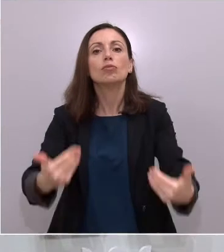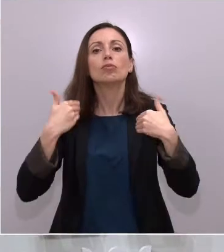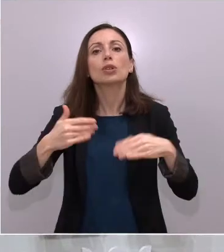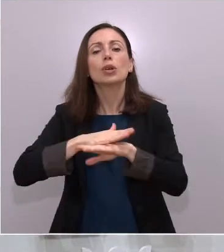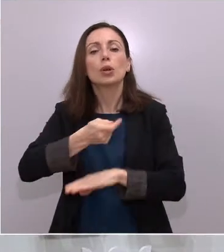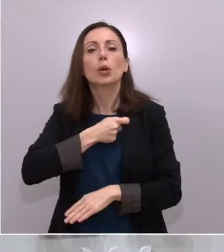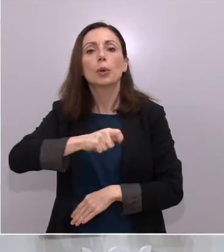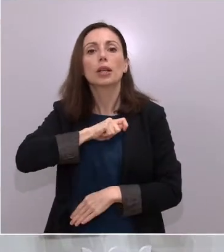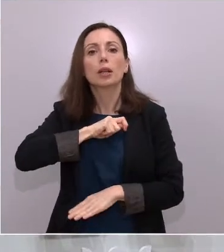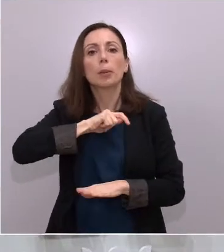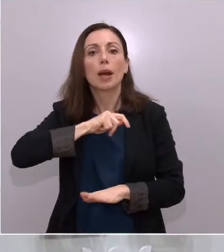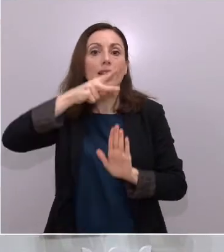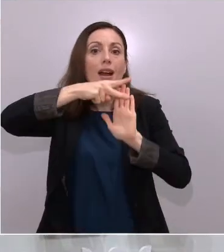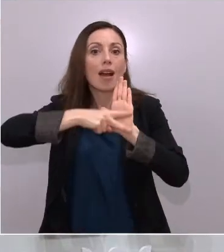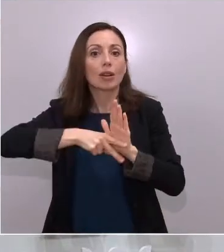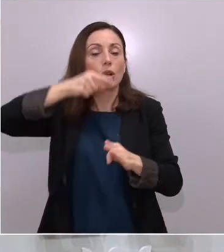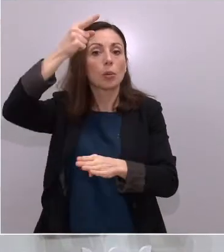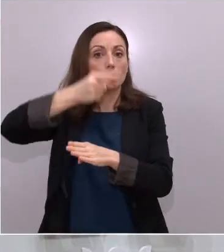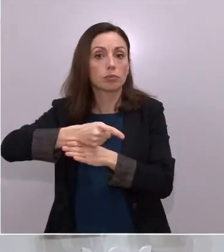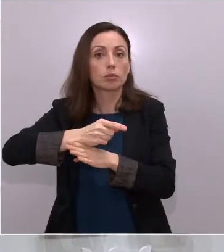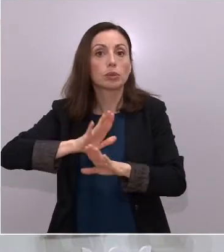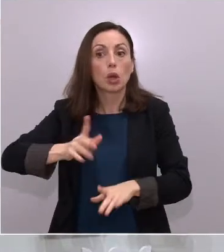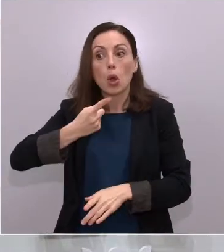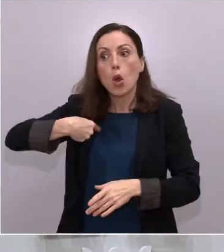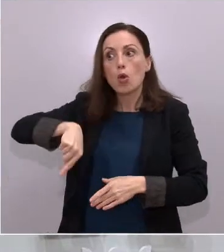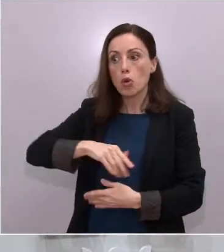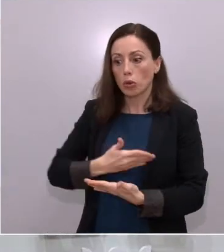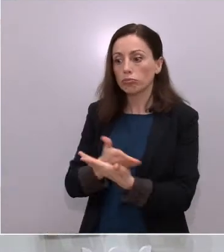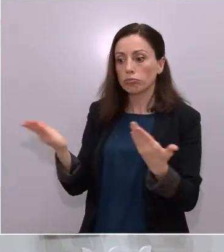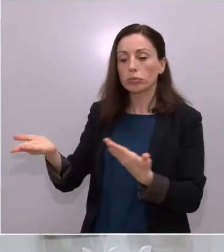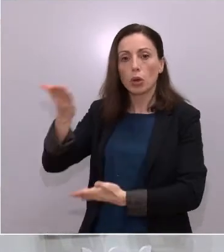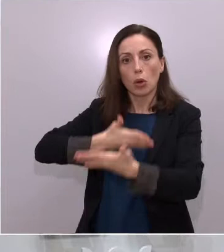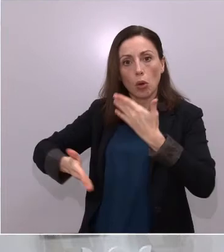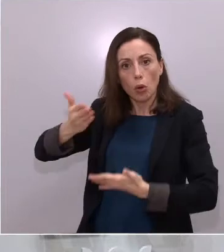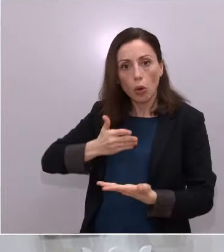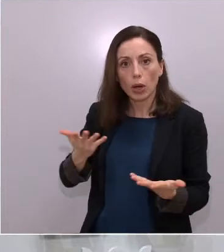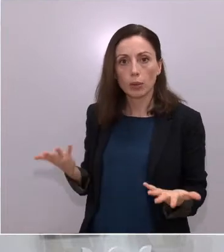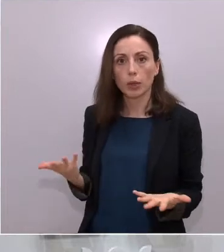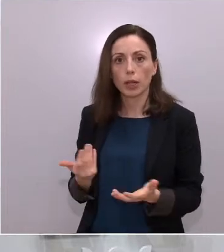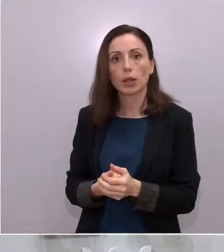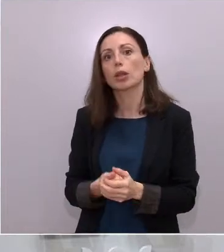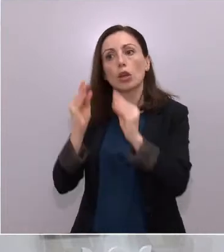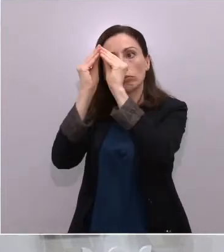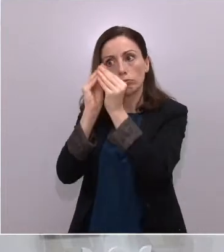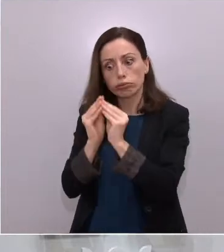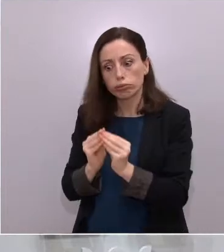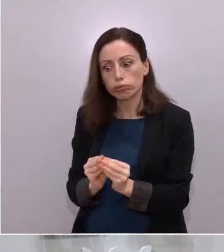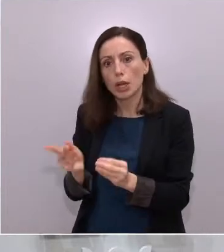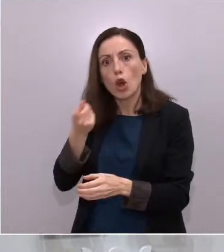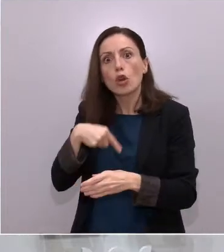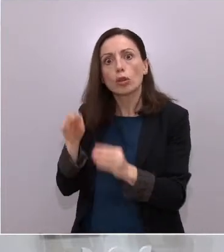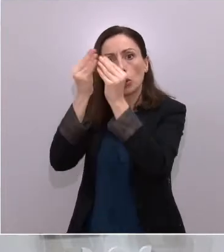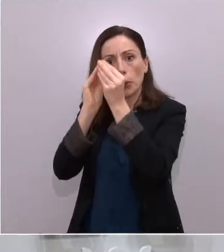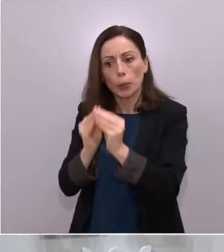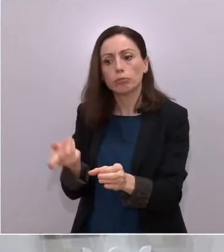España dictar esas normas. Estamos abiertos a colaborar con ellos en su elaboración. Queremos participar en su